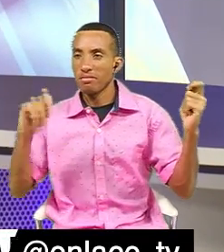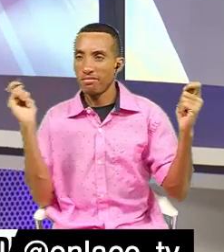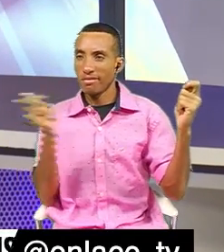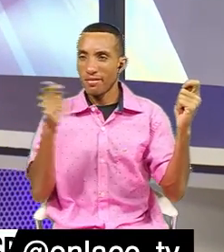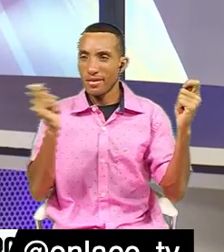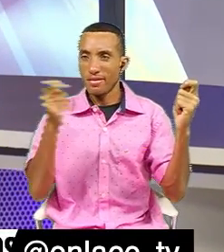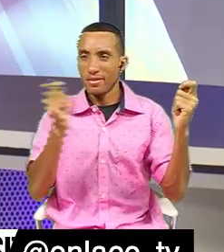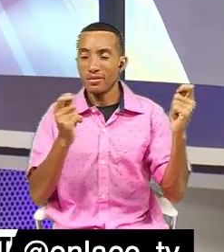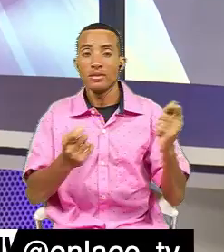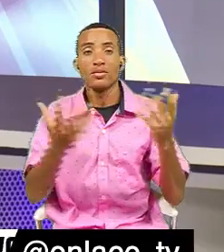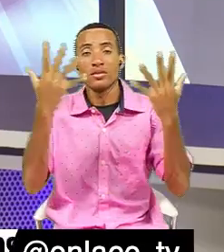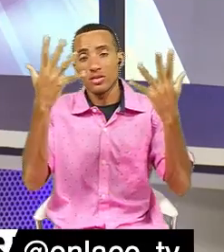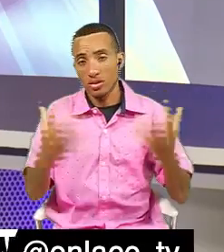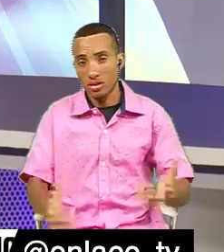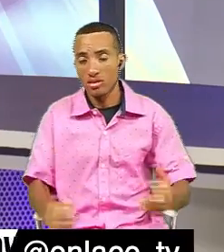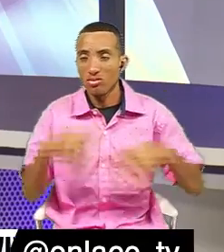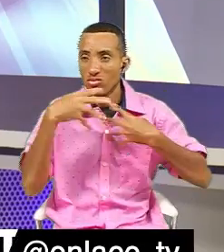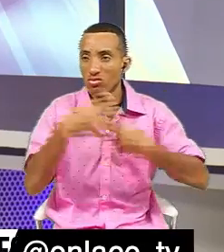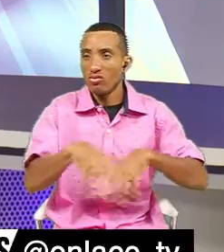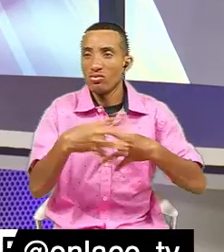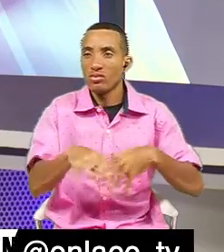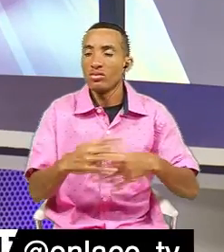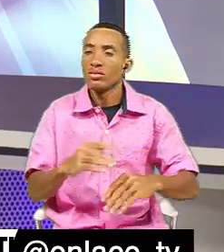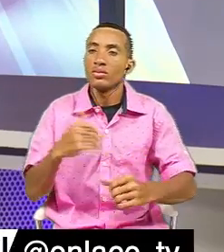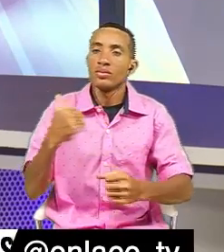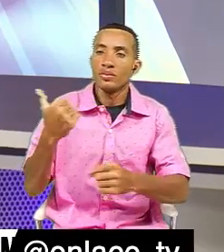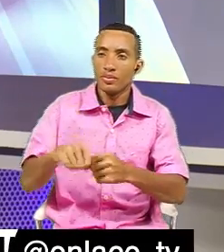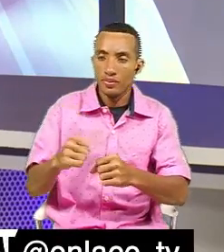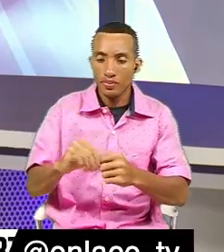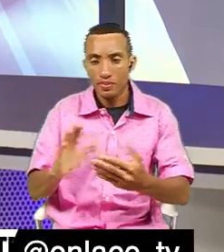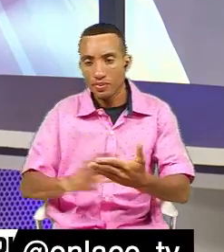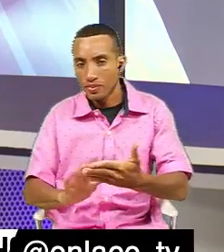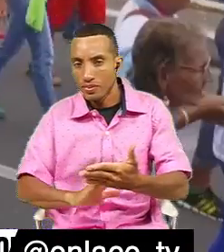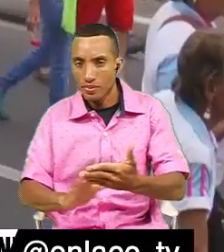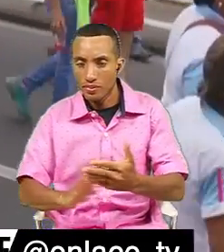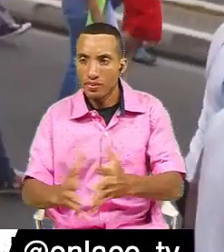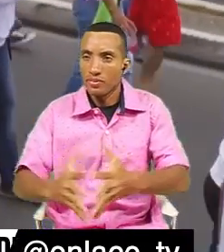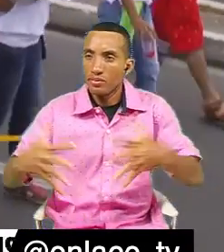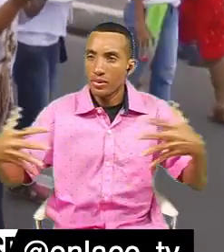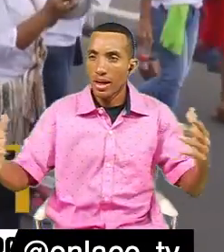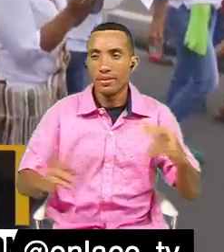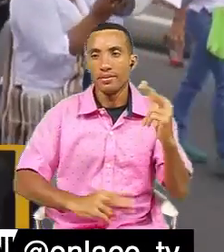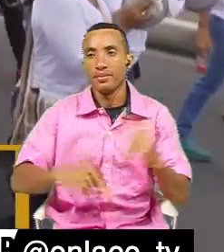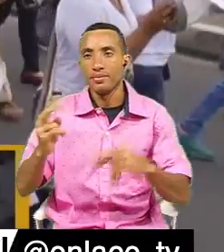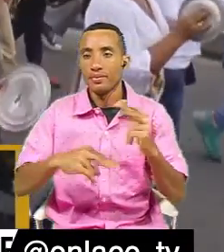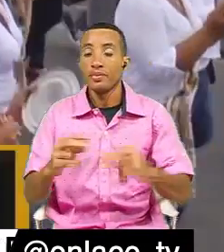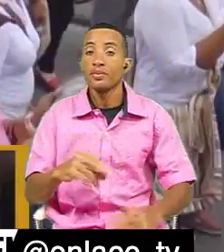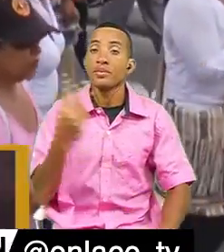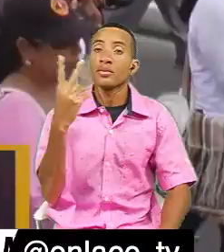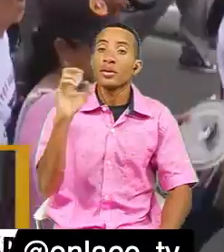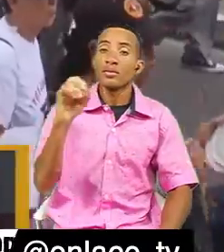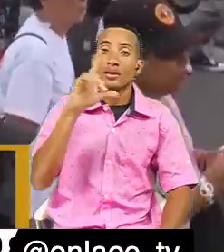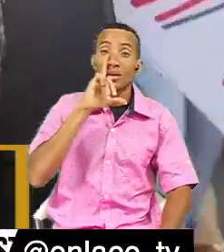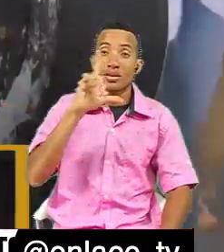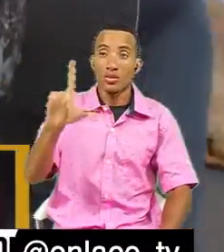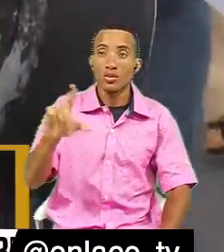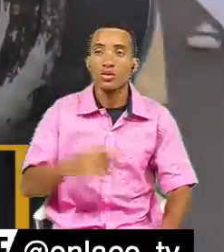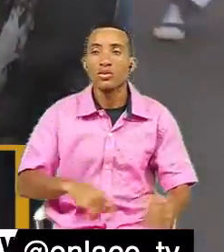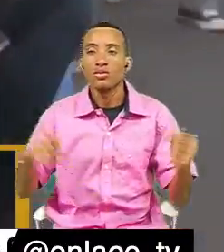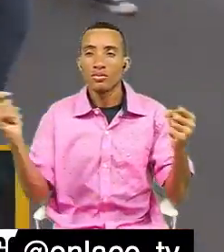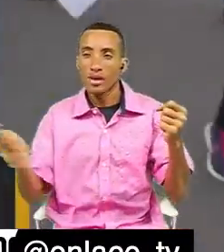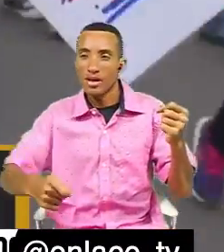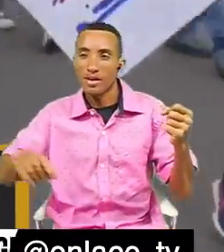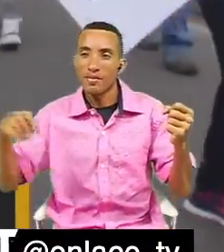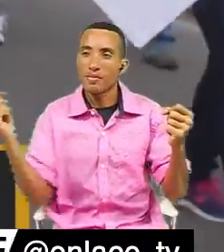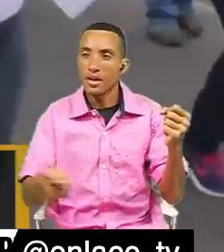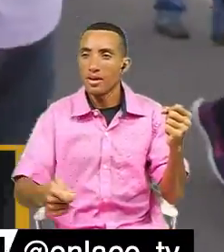Bermeja. En la protesta participaron los camioneros en paro. El 20 de julio sirvió de marco para el cacerolazo convocado por